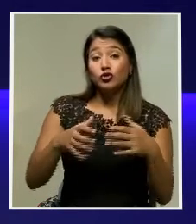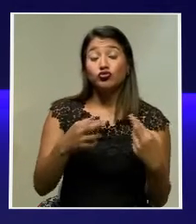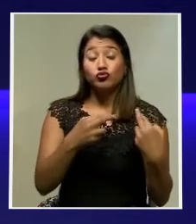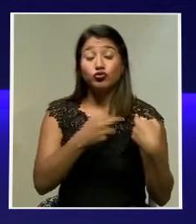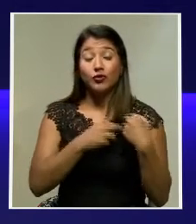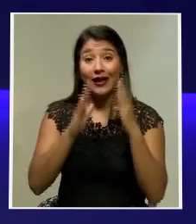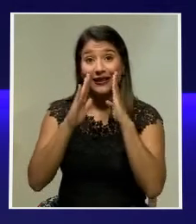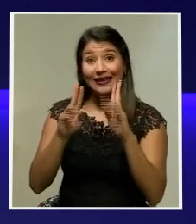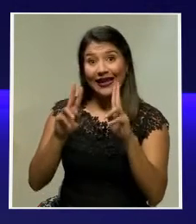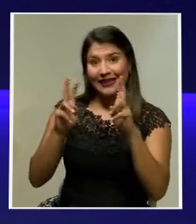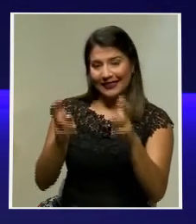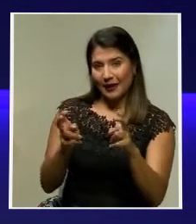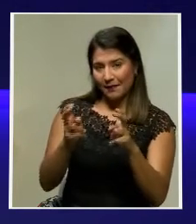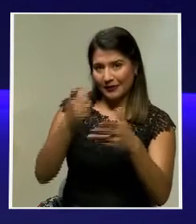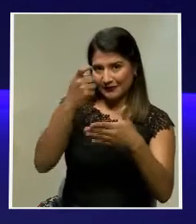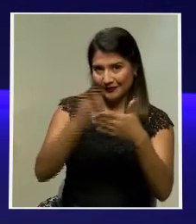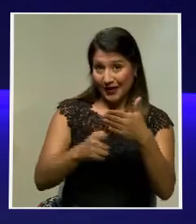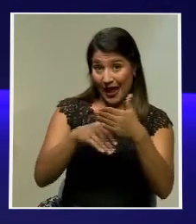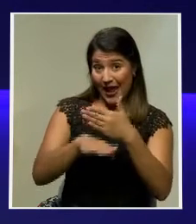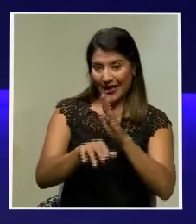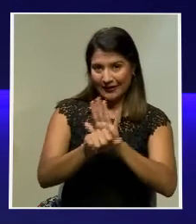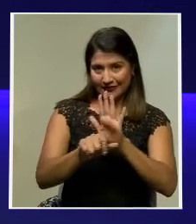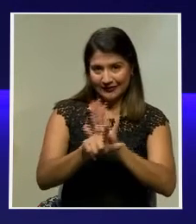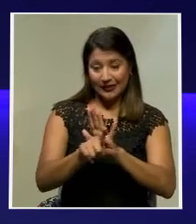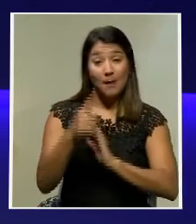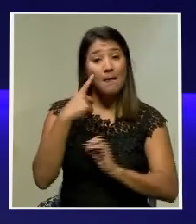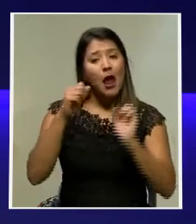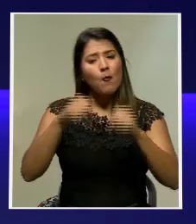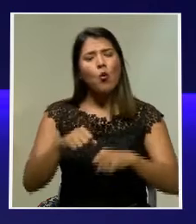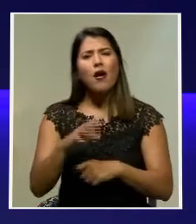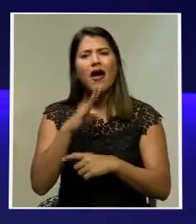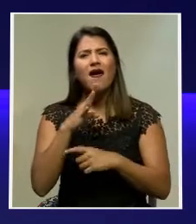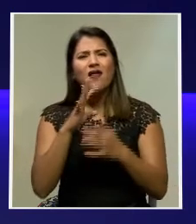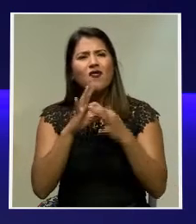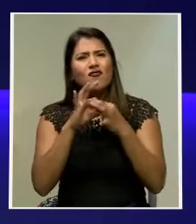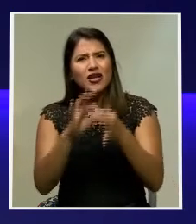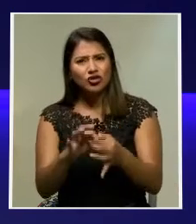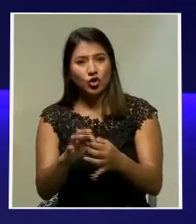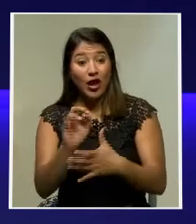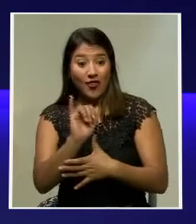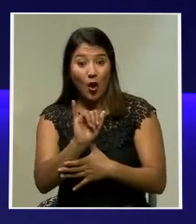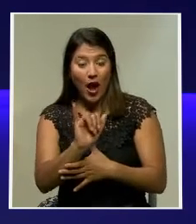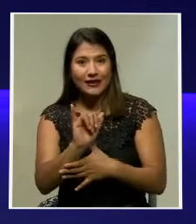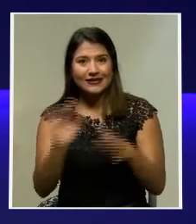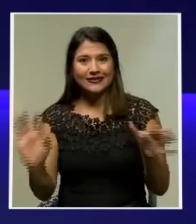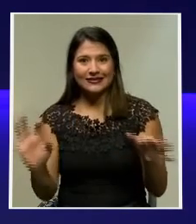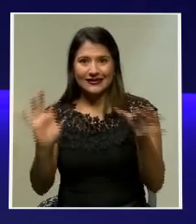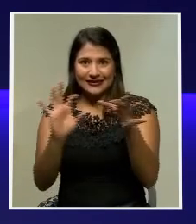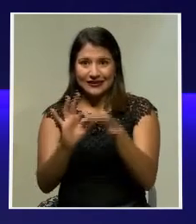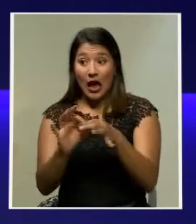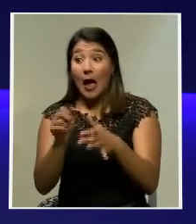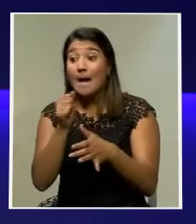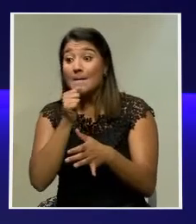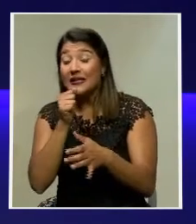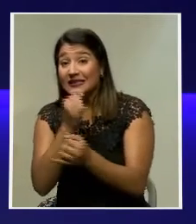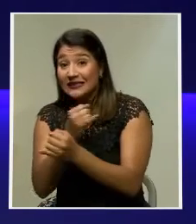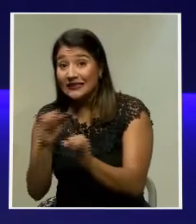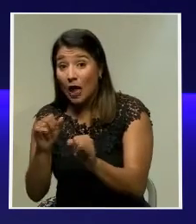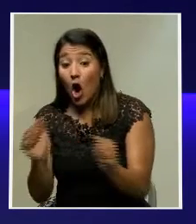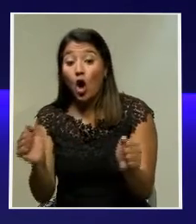Congreso. Para conversar sobre este círculo virtuoso entre prensa independiente y voluntad